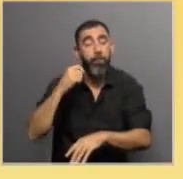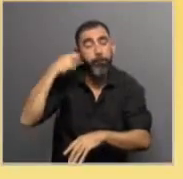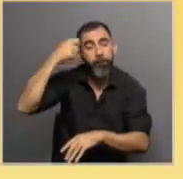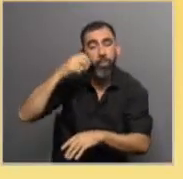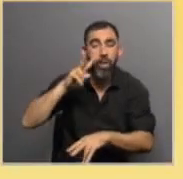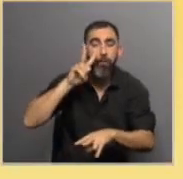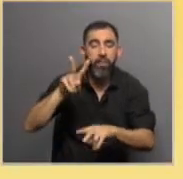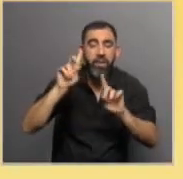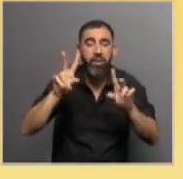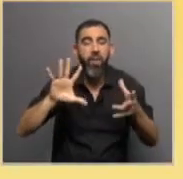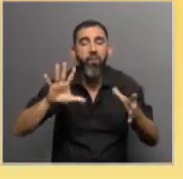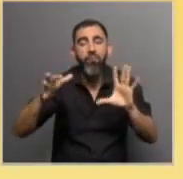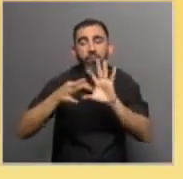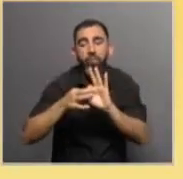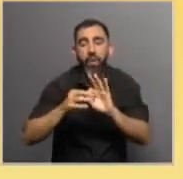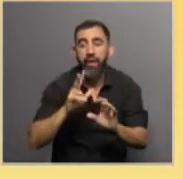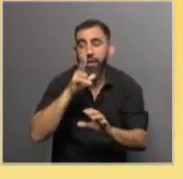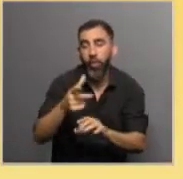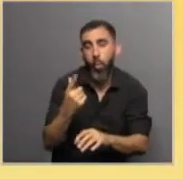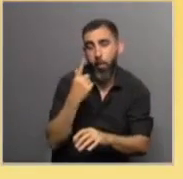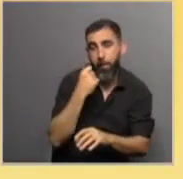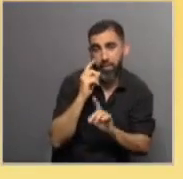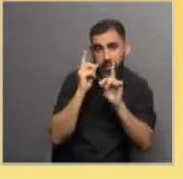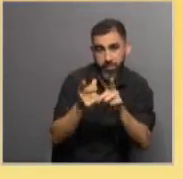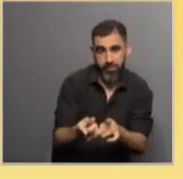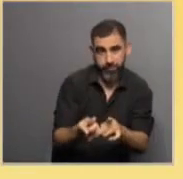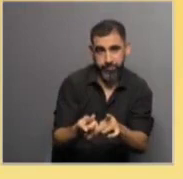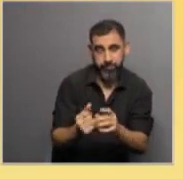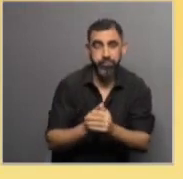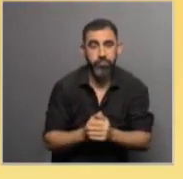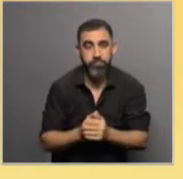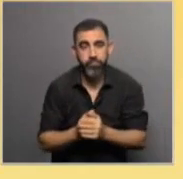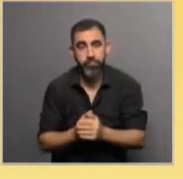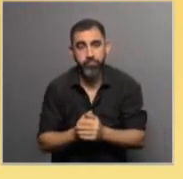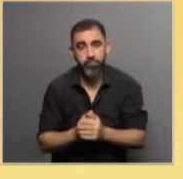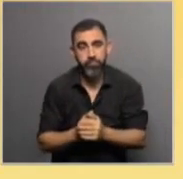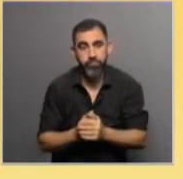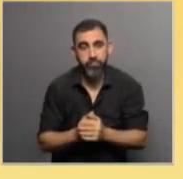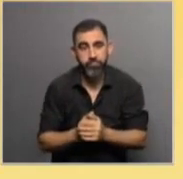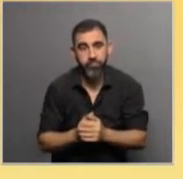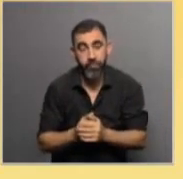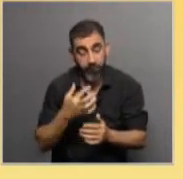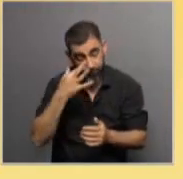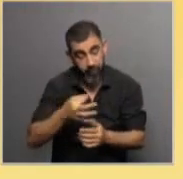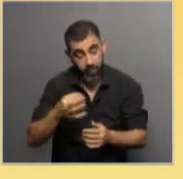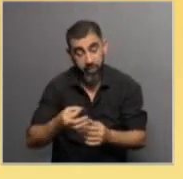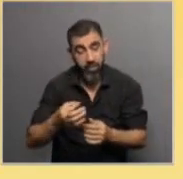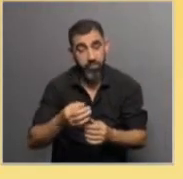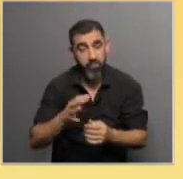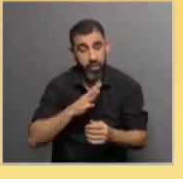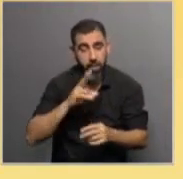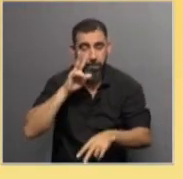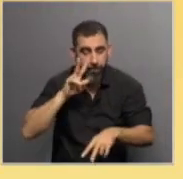punto de vista también de la relación entre hijos y padres. Es una película que le dice mucho a la contemporaneidad. Realmente invita a levantar